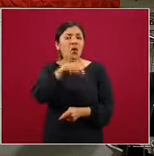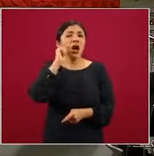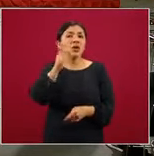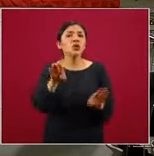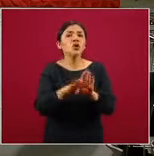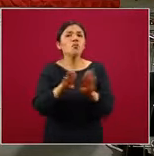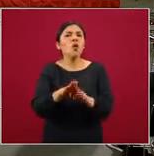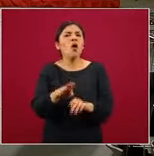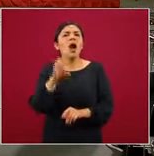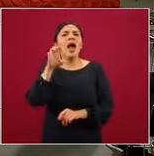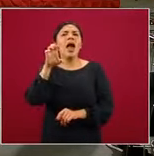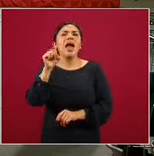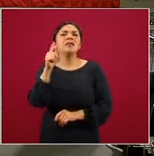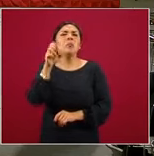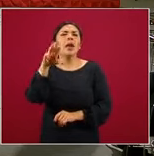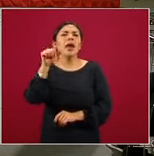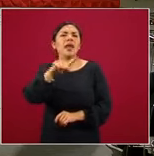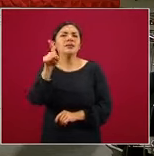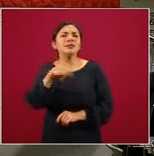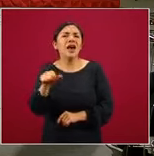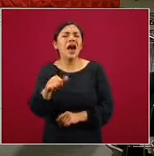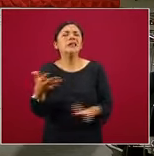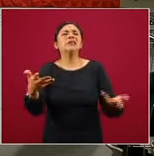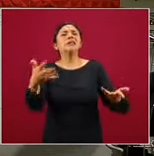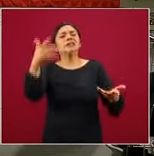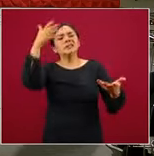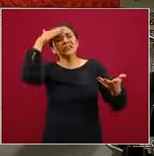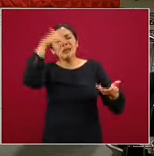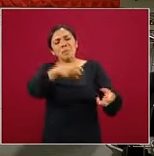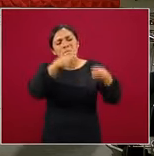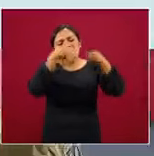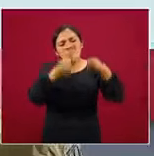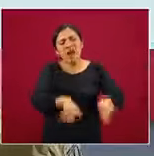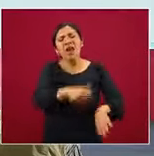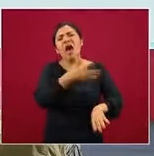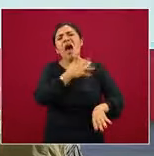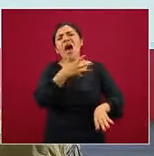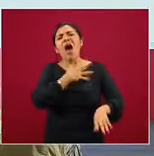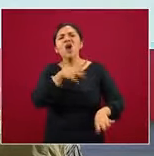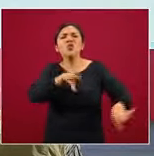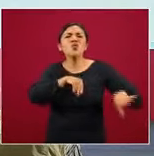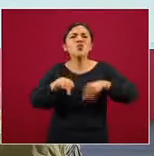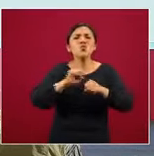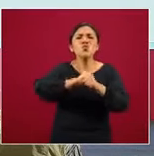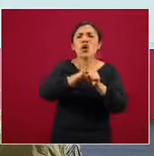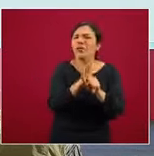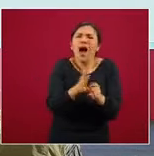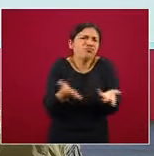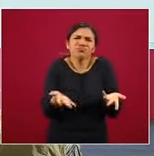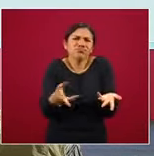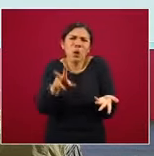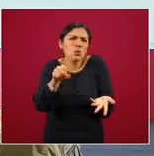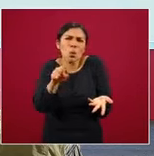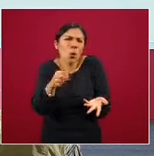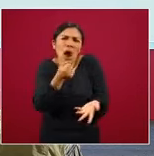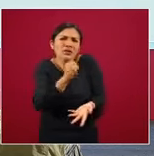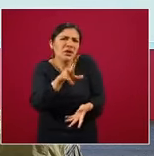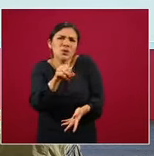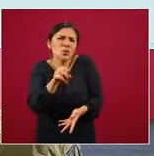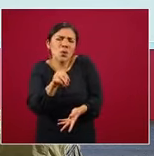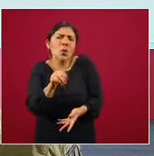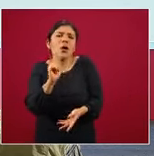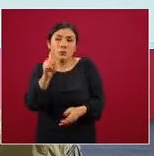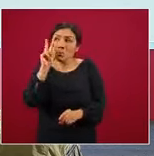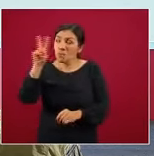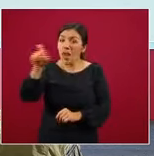de La Esperanza, ya se echaron a perder porque ya se llenaron de COVID. No, de ninguna manera funciona así. Lo